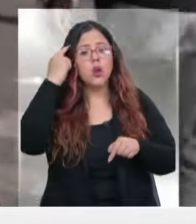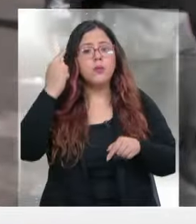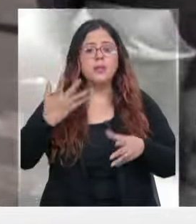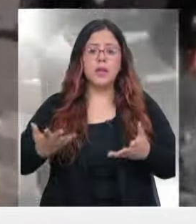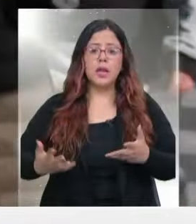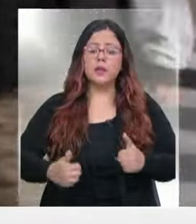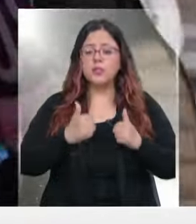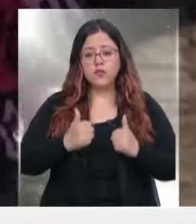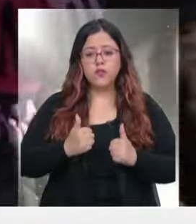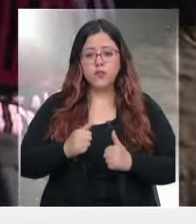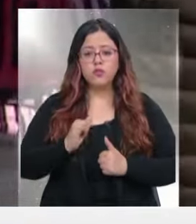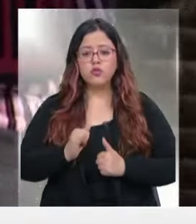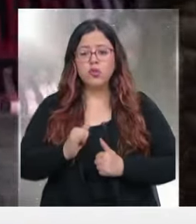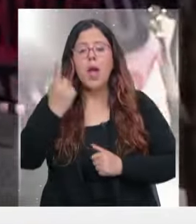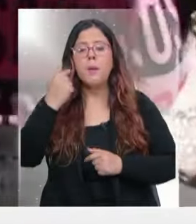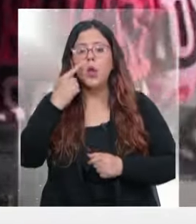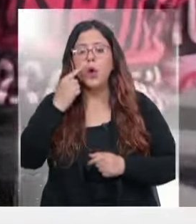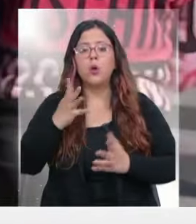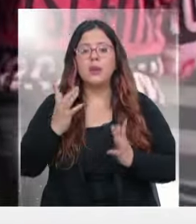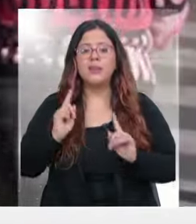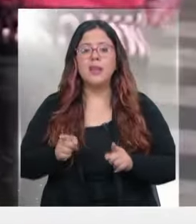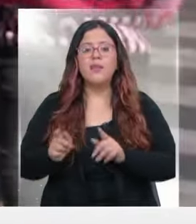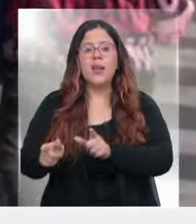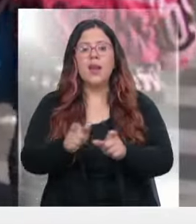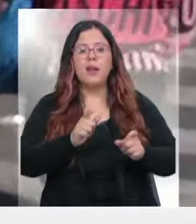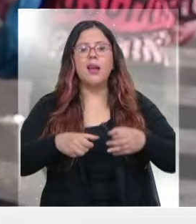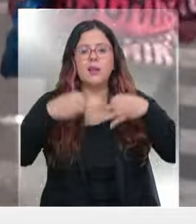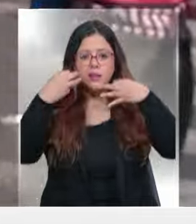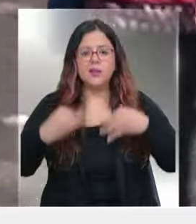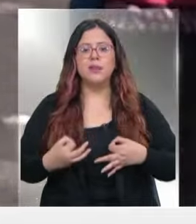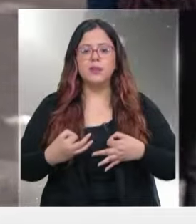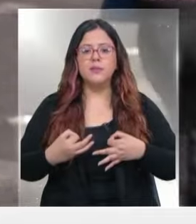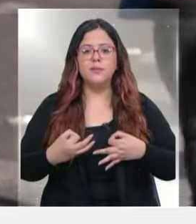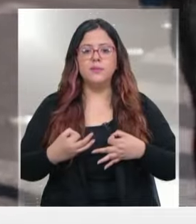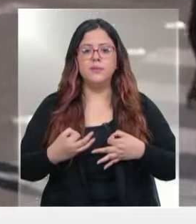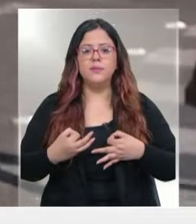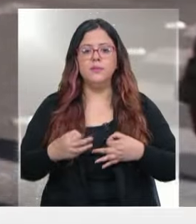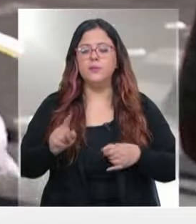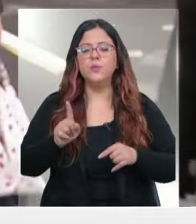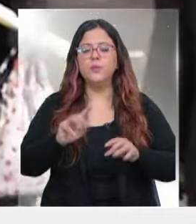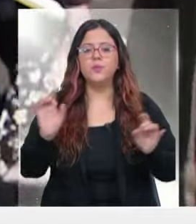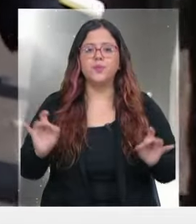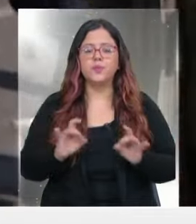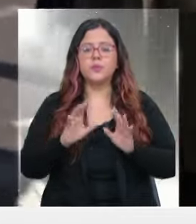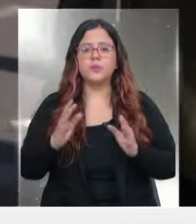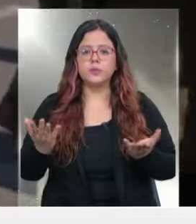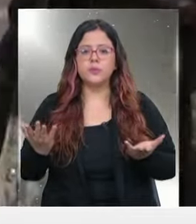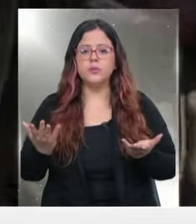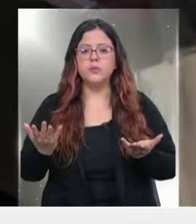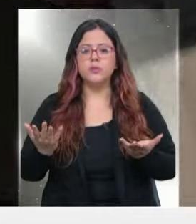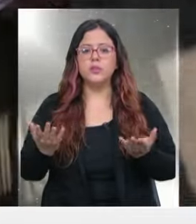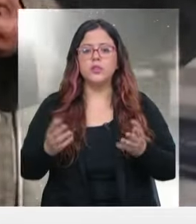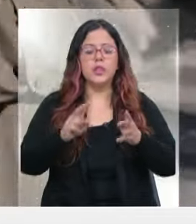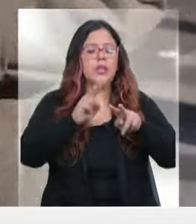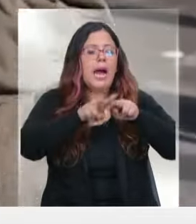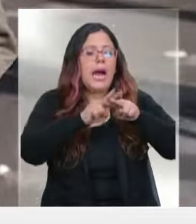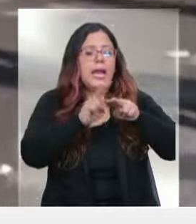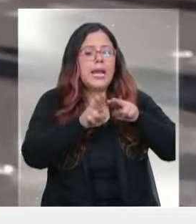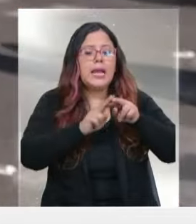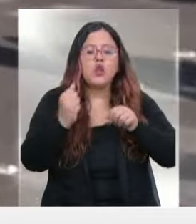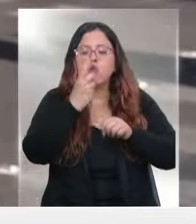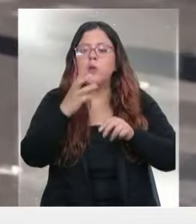súper, súper bien, pero siempre y cuando fuera fiscalizado correctamente como corresponde, por no que fueran arregladas cifras o contrataran una